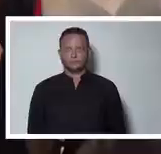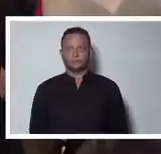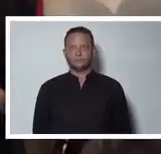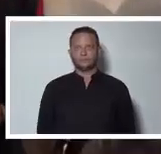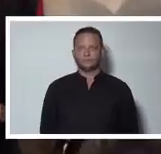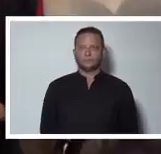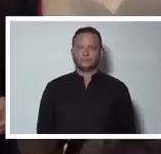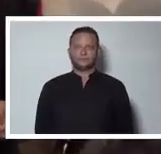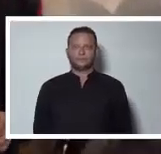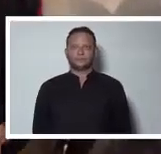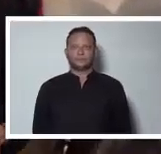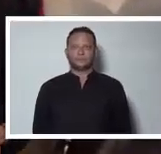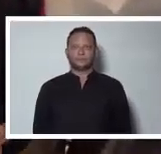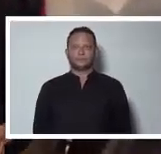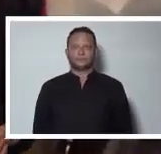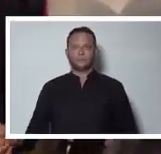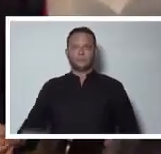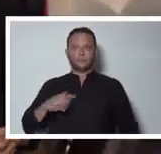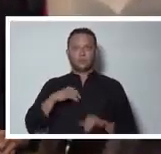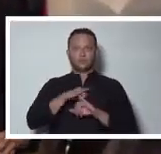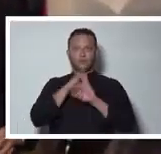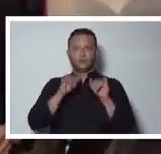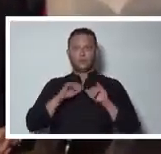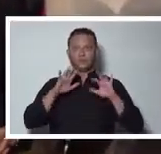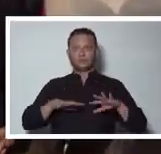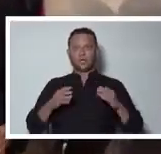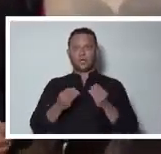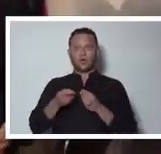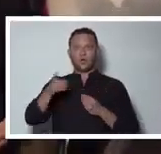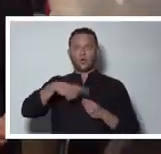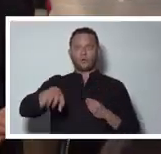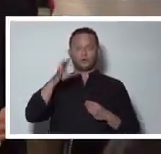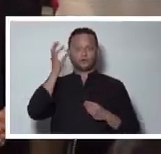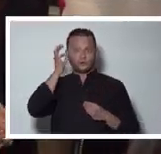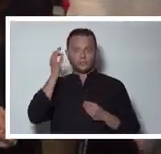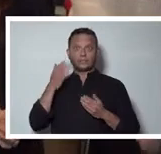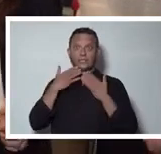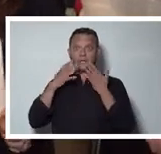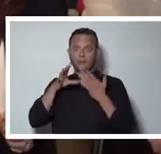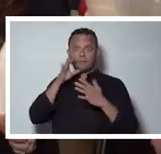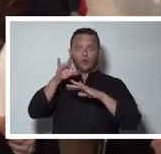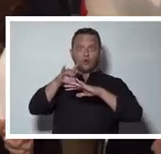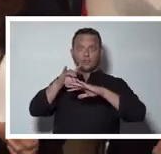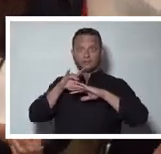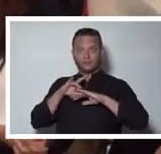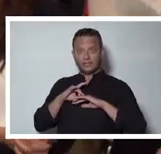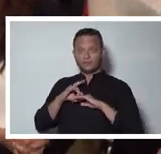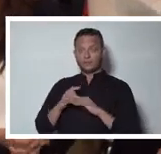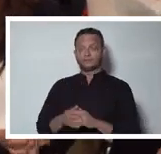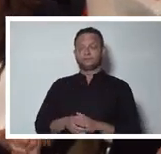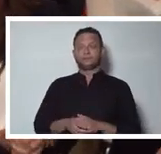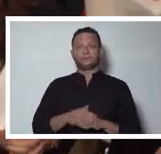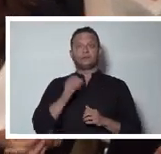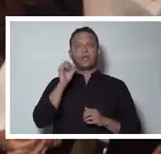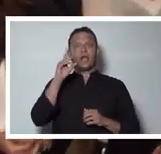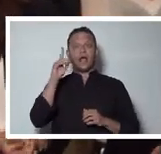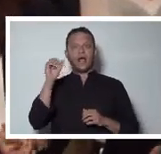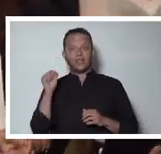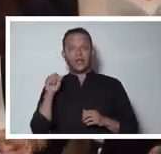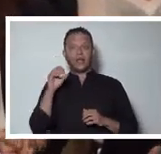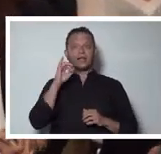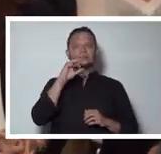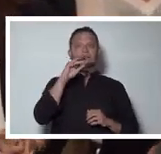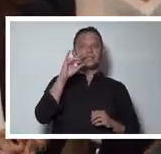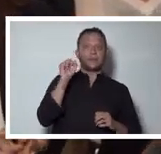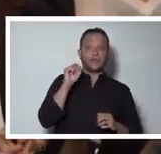eh estoy feliz de estar con vosotras querida Irene Gracias por invitarme Eli Ada Sira